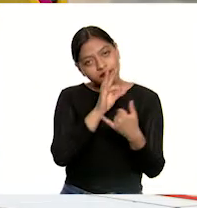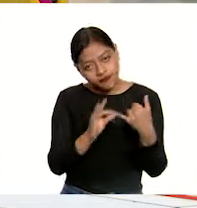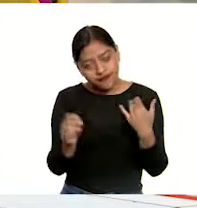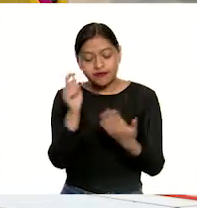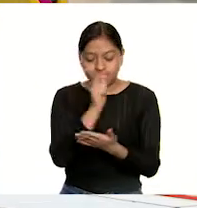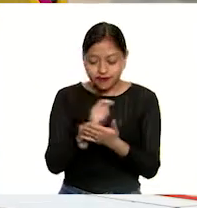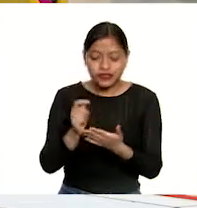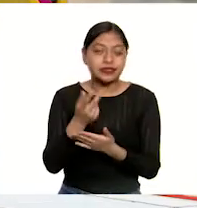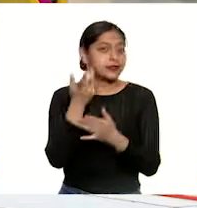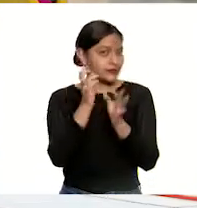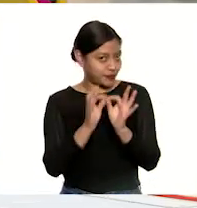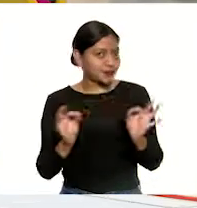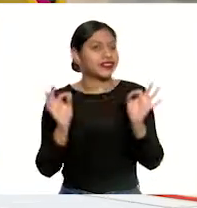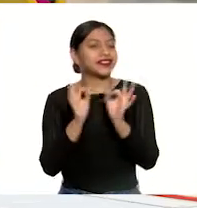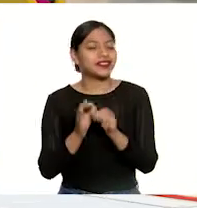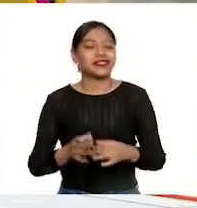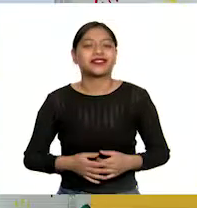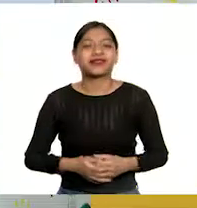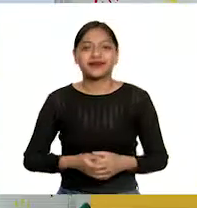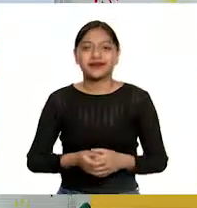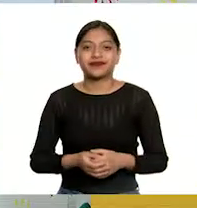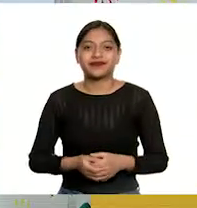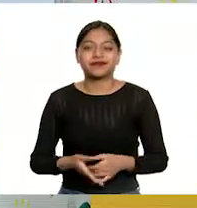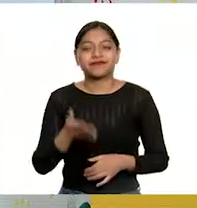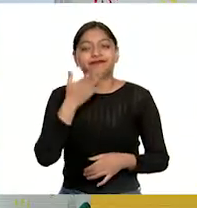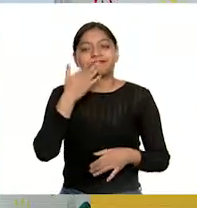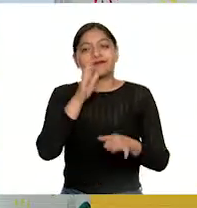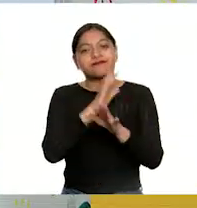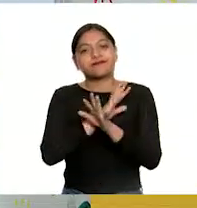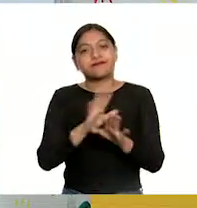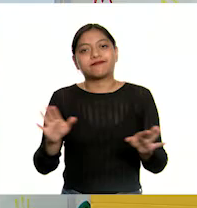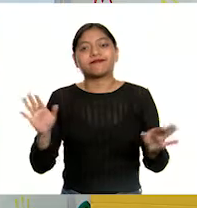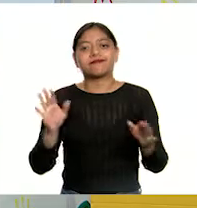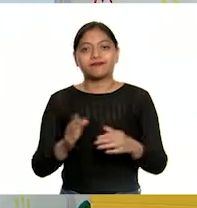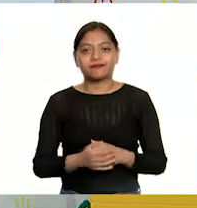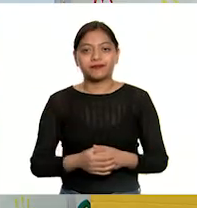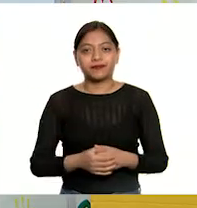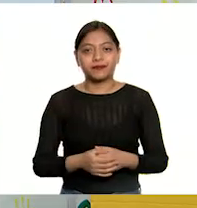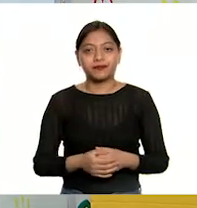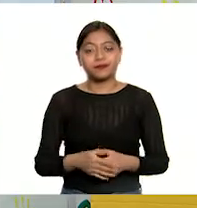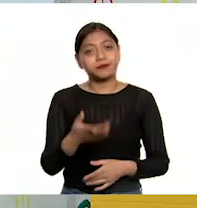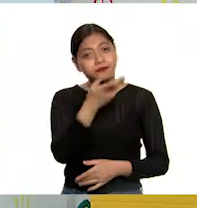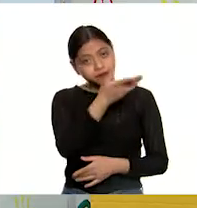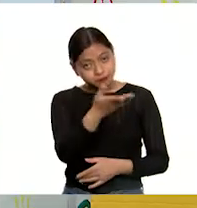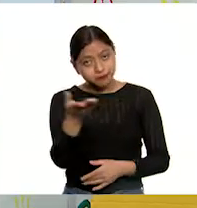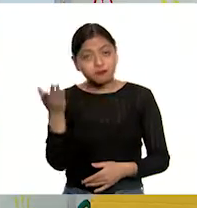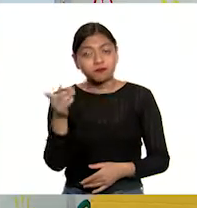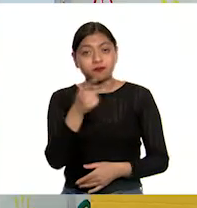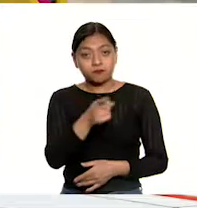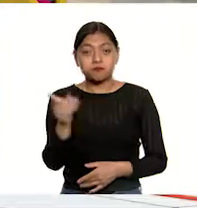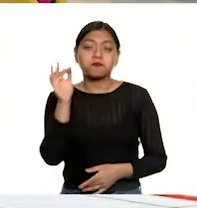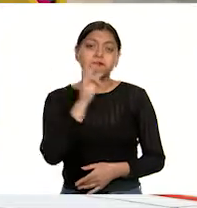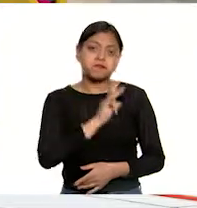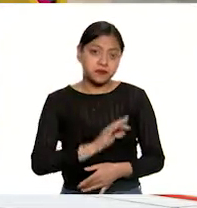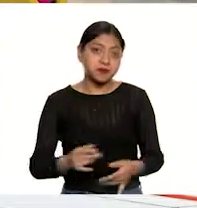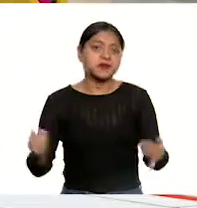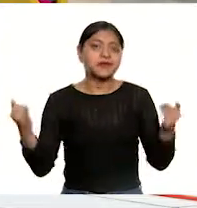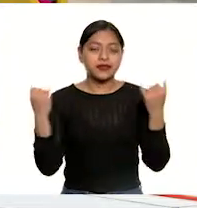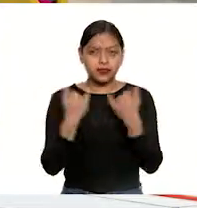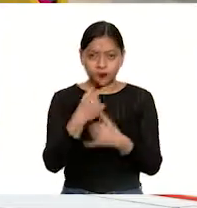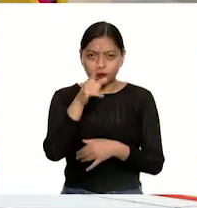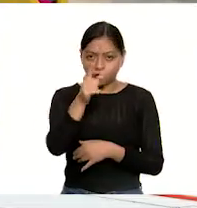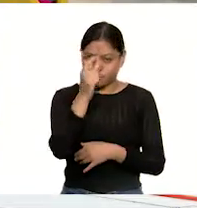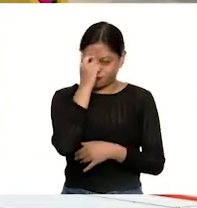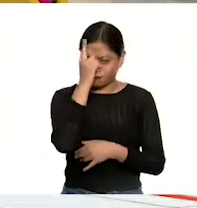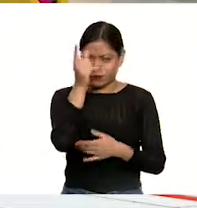muy importante. Perfecto. Bueno, pues entonces los invitamos, niñas y niños, a que ustedes ya